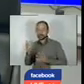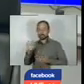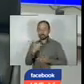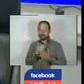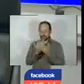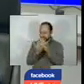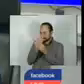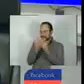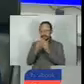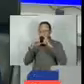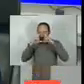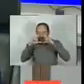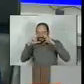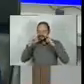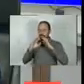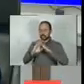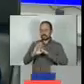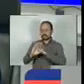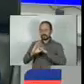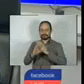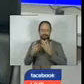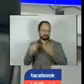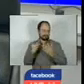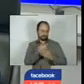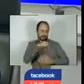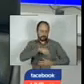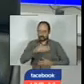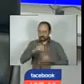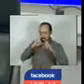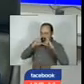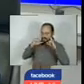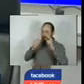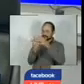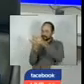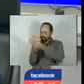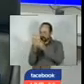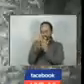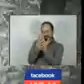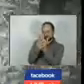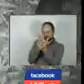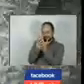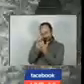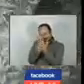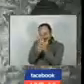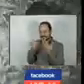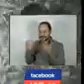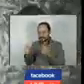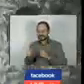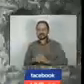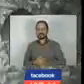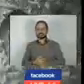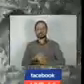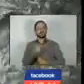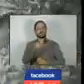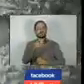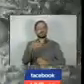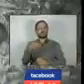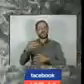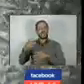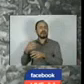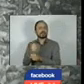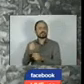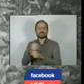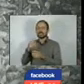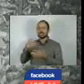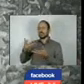protección como mascarilla, que están al alcance de todo el mundo y guantes, si es posible. Cualquier forma de uso o aprovechamiento de la